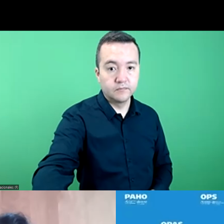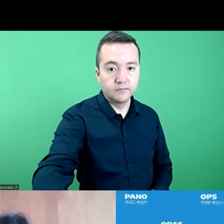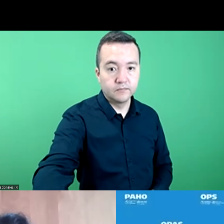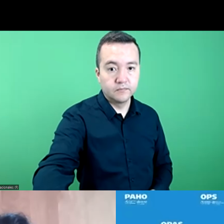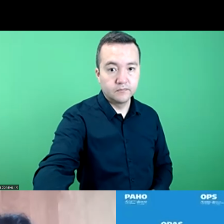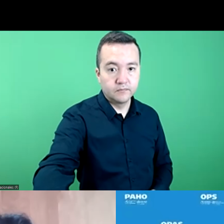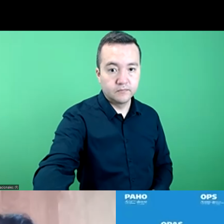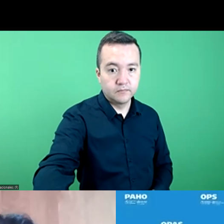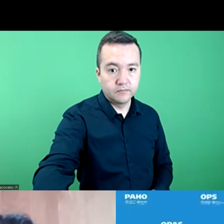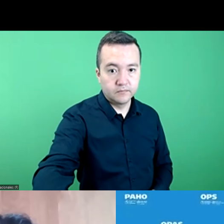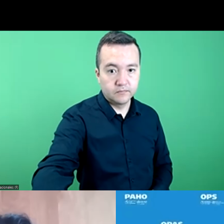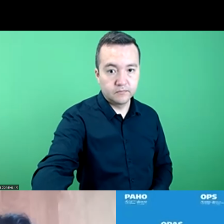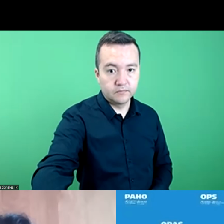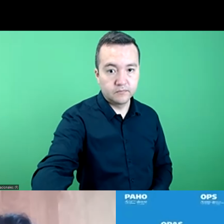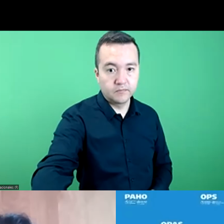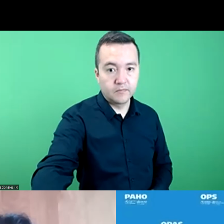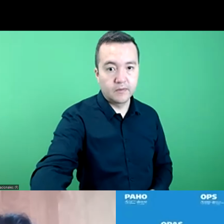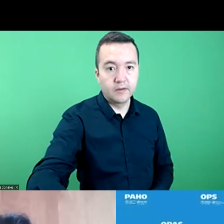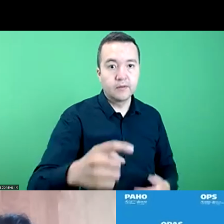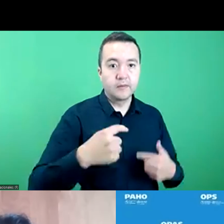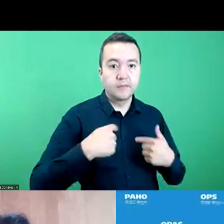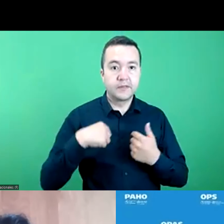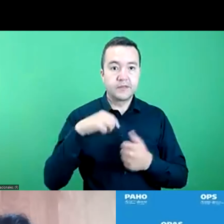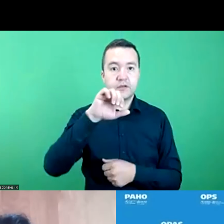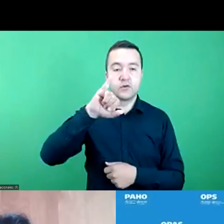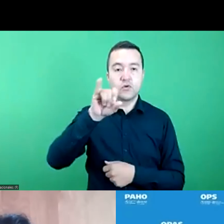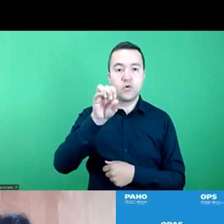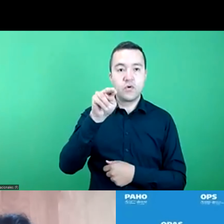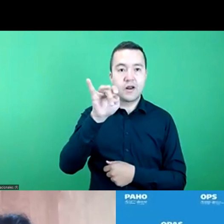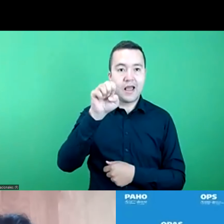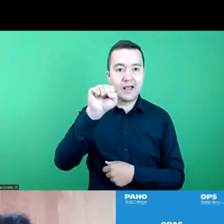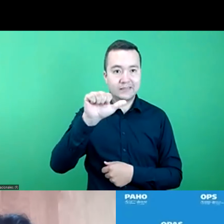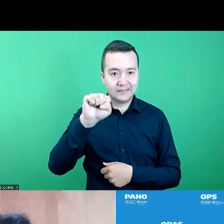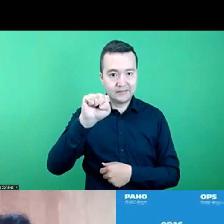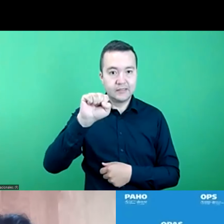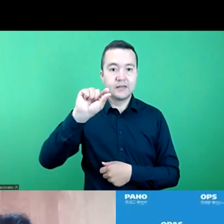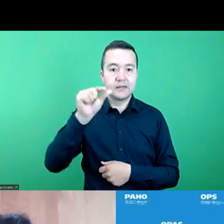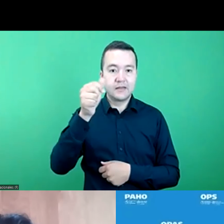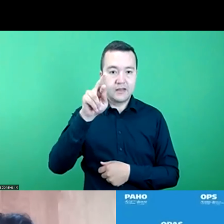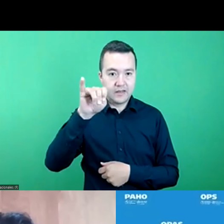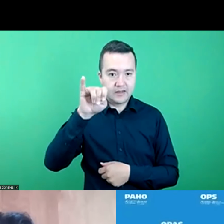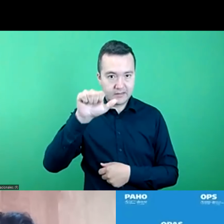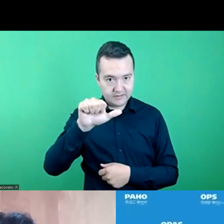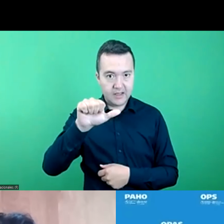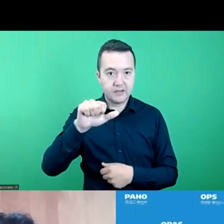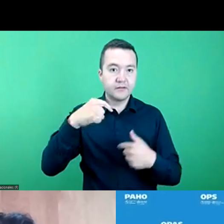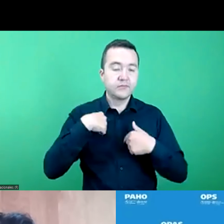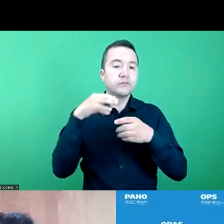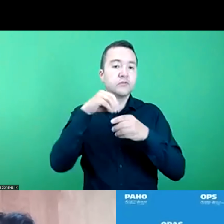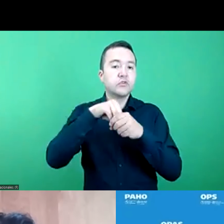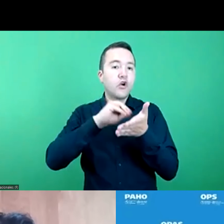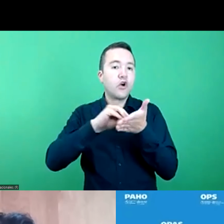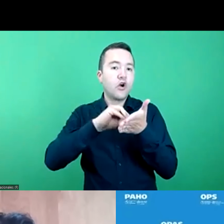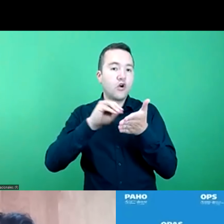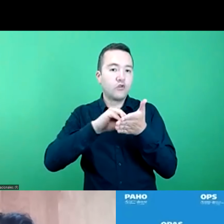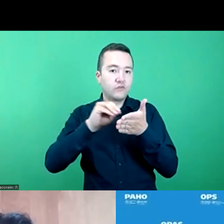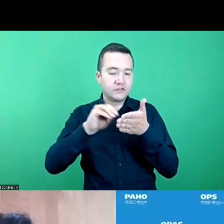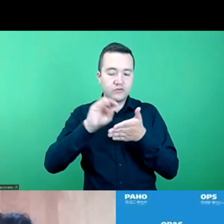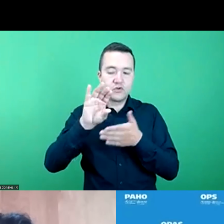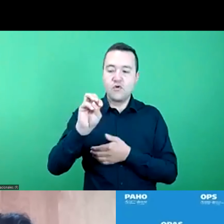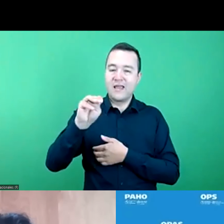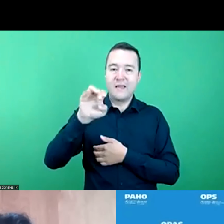servicios de salud en la OPS, que es la Oficina Panamericana de la Salud, oficina regional de la OMS para las